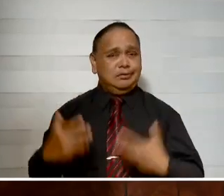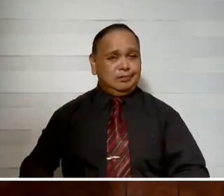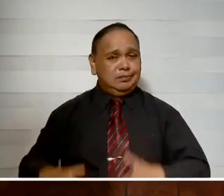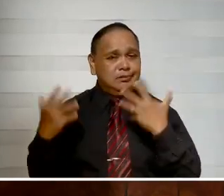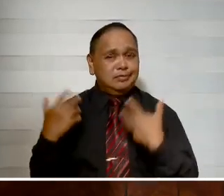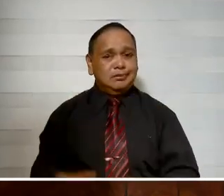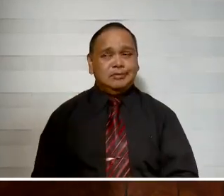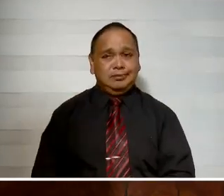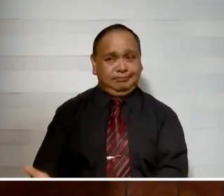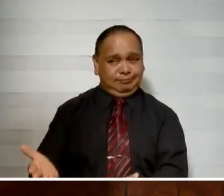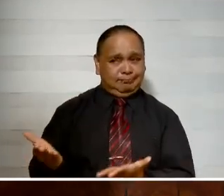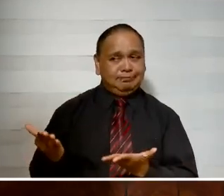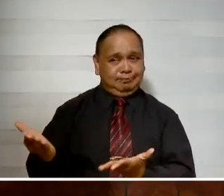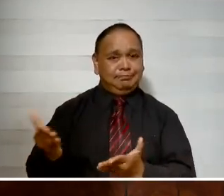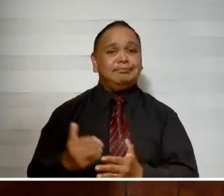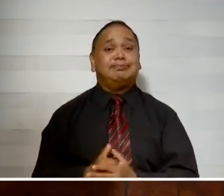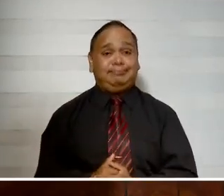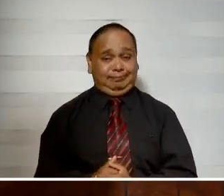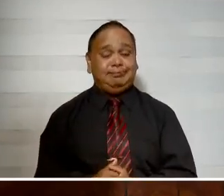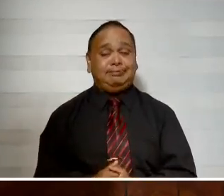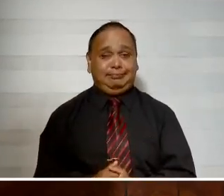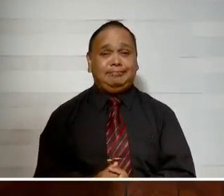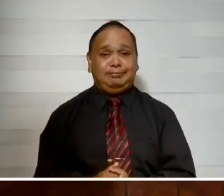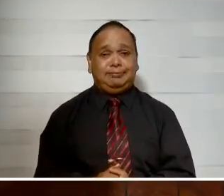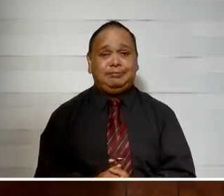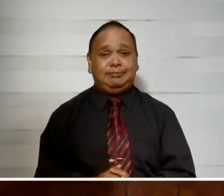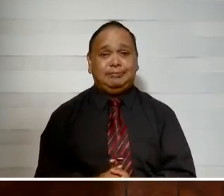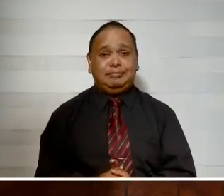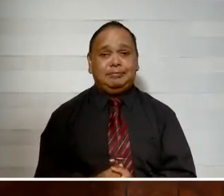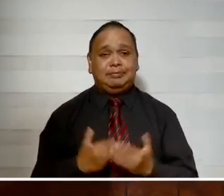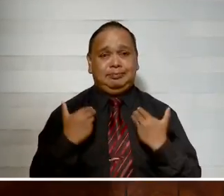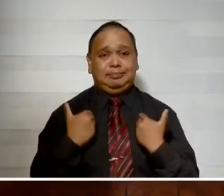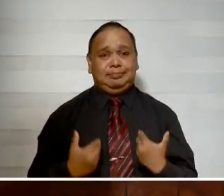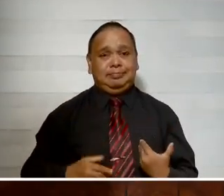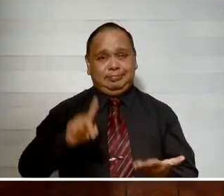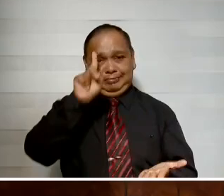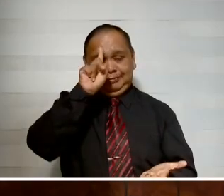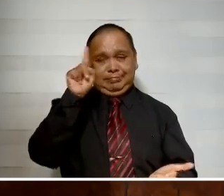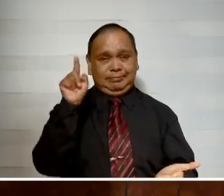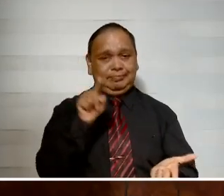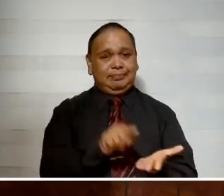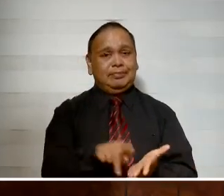se mantiene intocable. Entonces, creo que además de pueblo